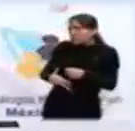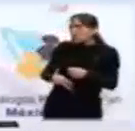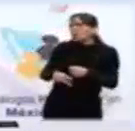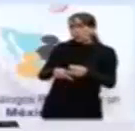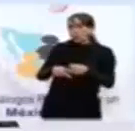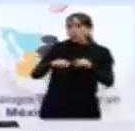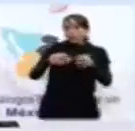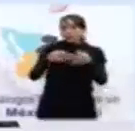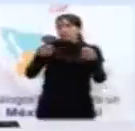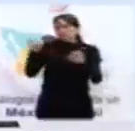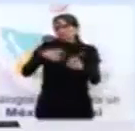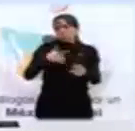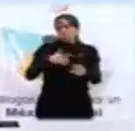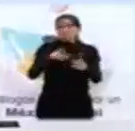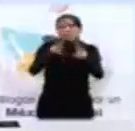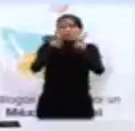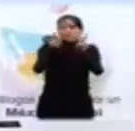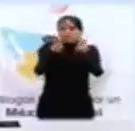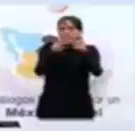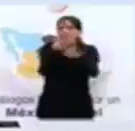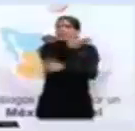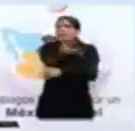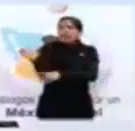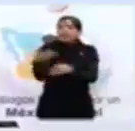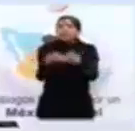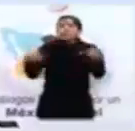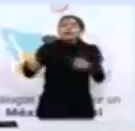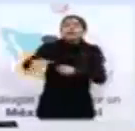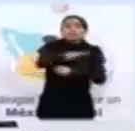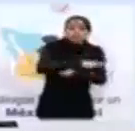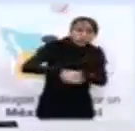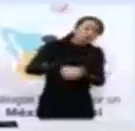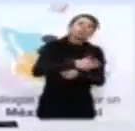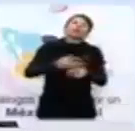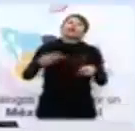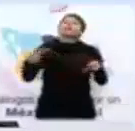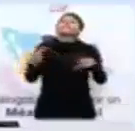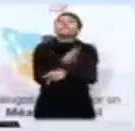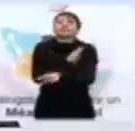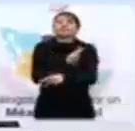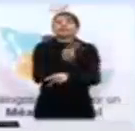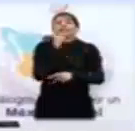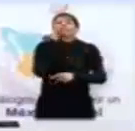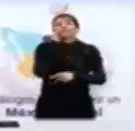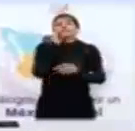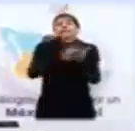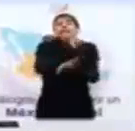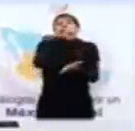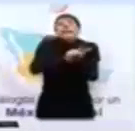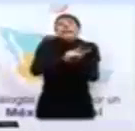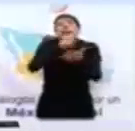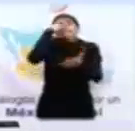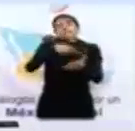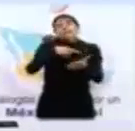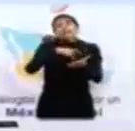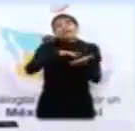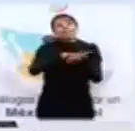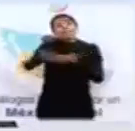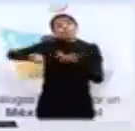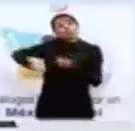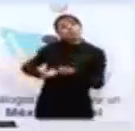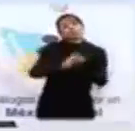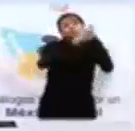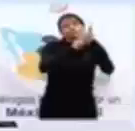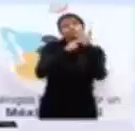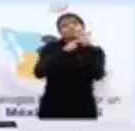paradigma. Resulta que México ha hecho cosas tan extraordinarias como la Ley de Desarrollo Rural Sustentable. Y la Ley de Desarrollo